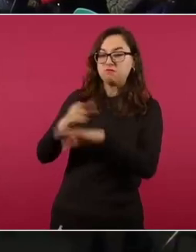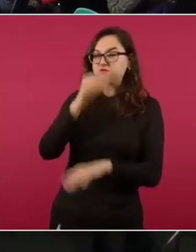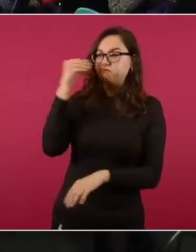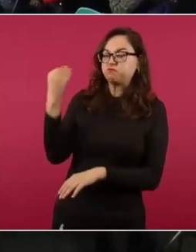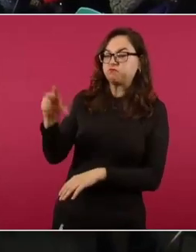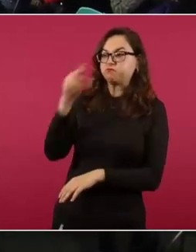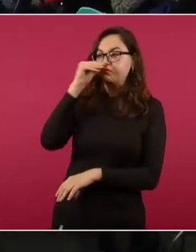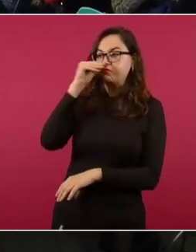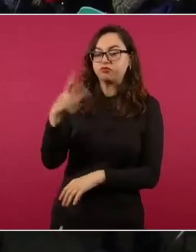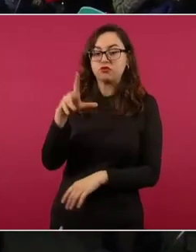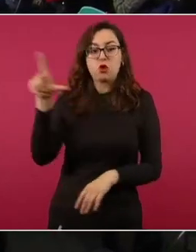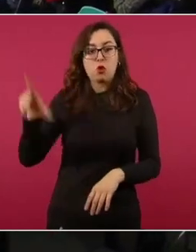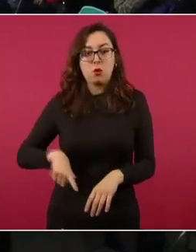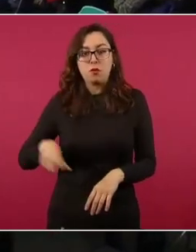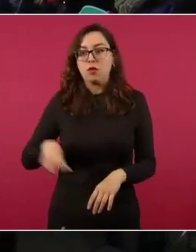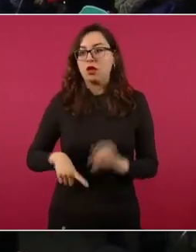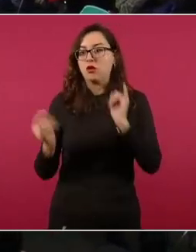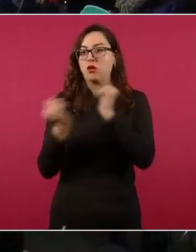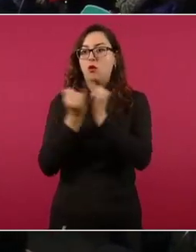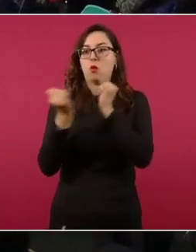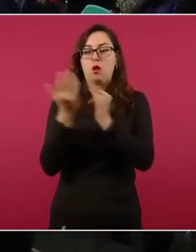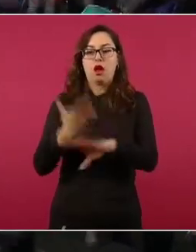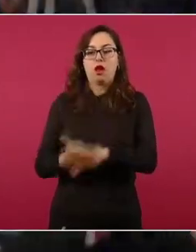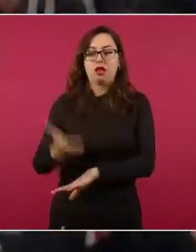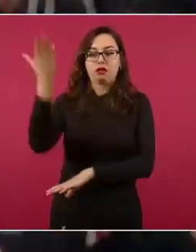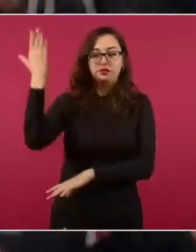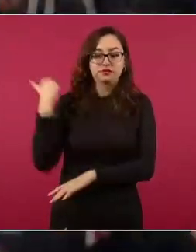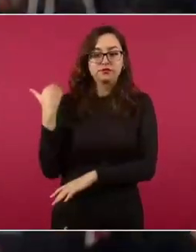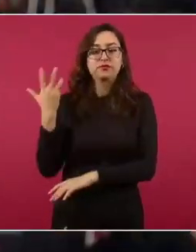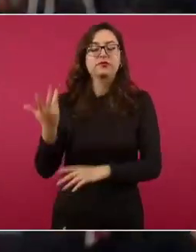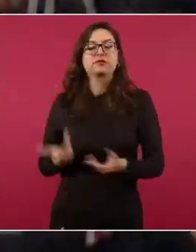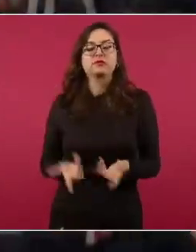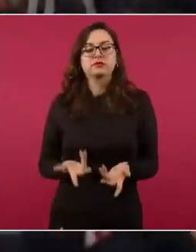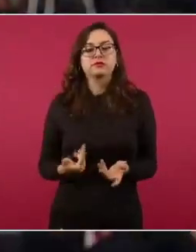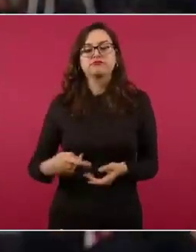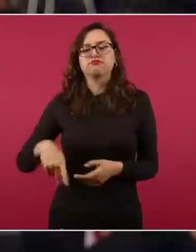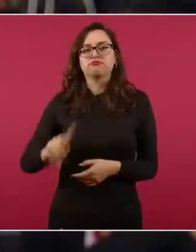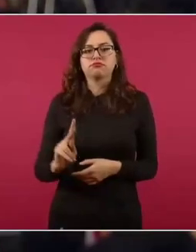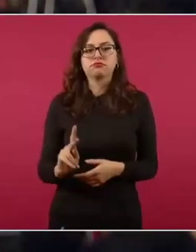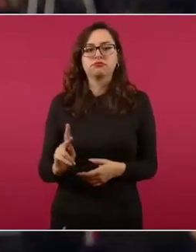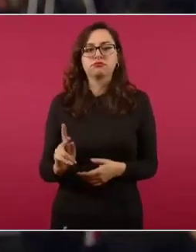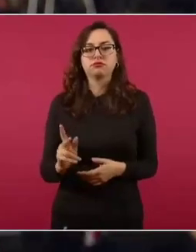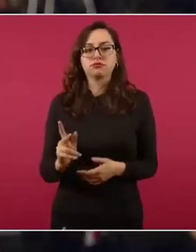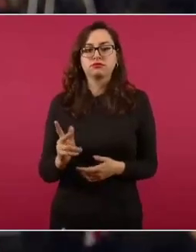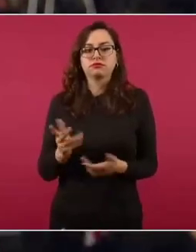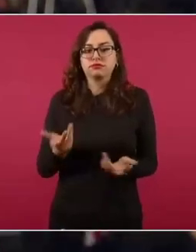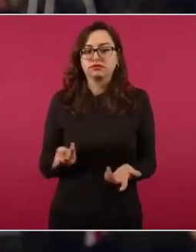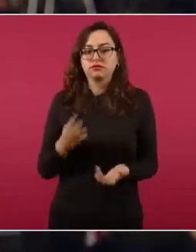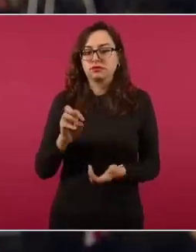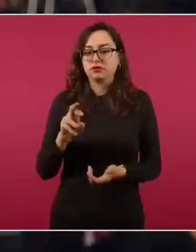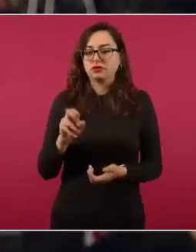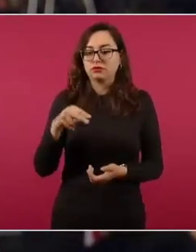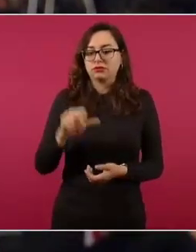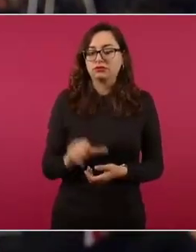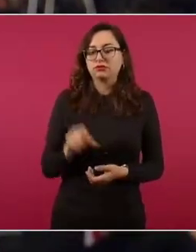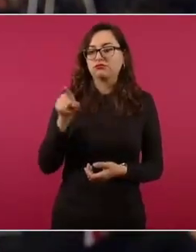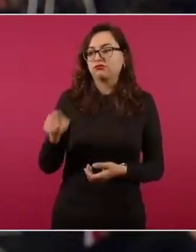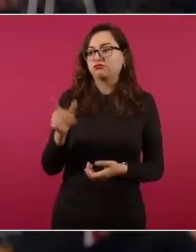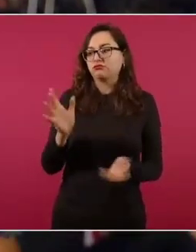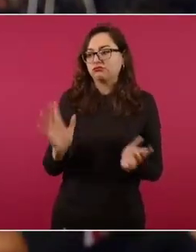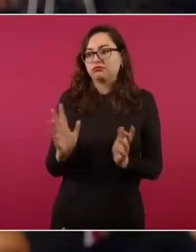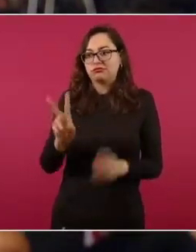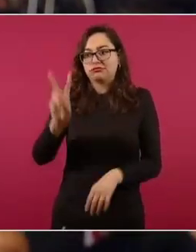gobierno es igual a los del pasado y con ello, pues si bien ya prácticamente aceptan que Morena va a ganar la presidencia